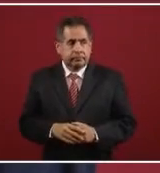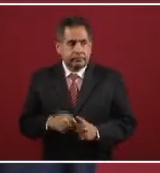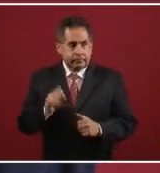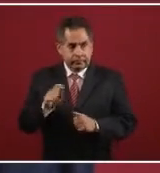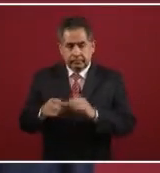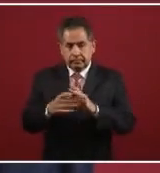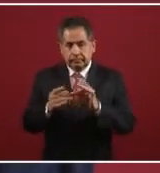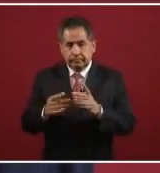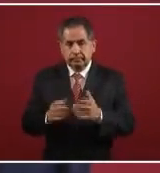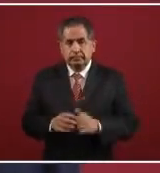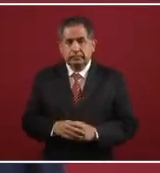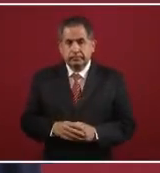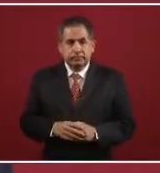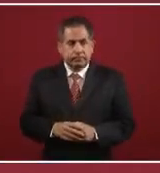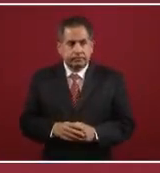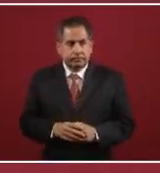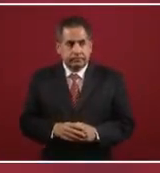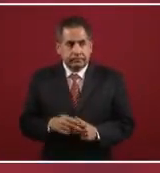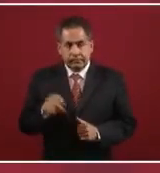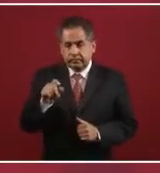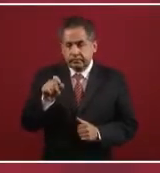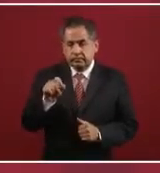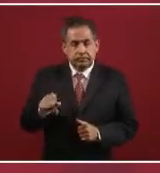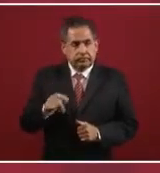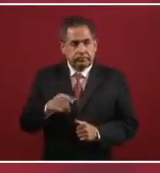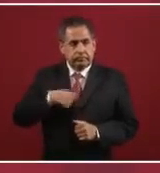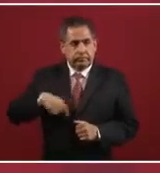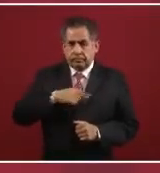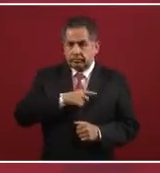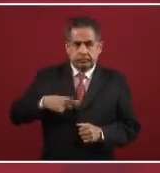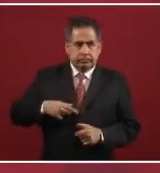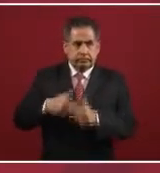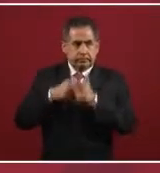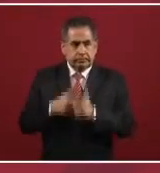vamos a seguir